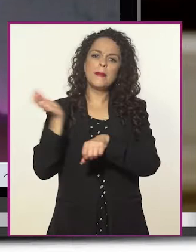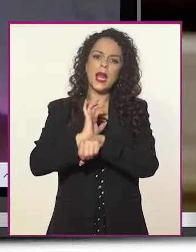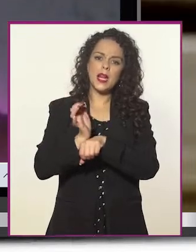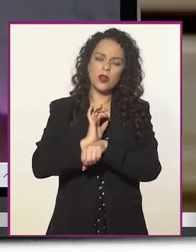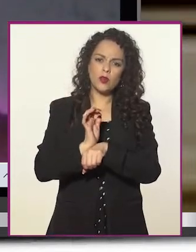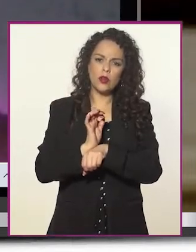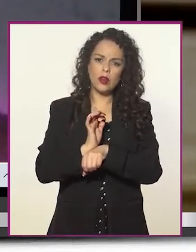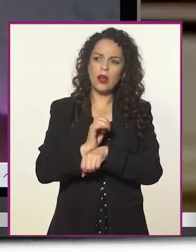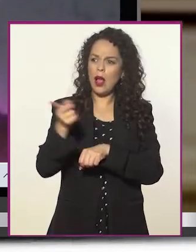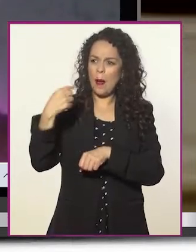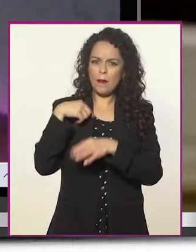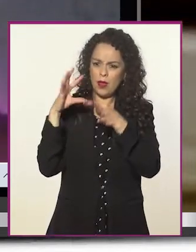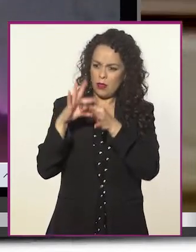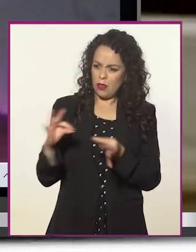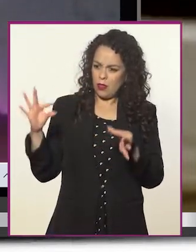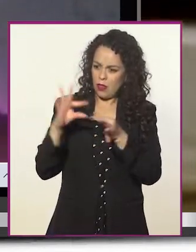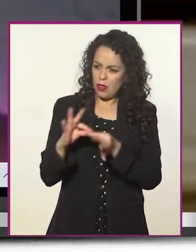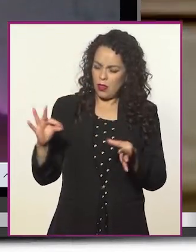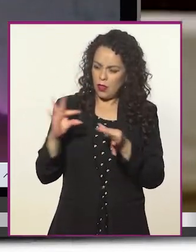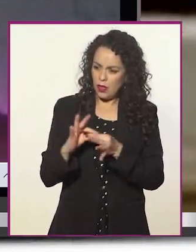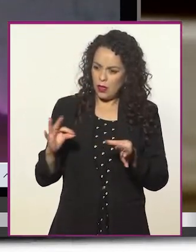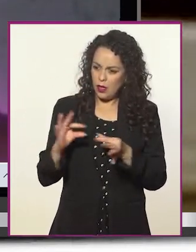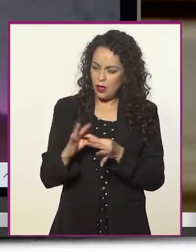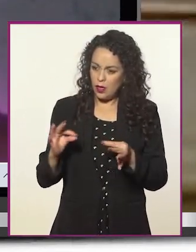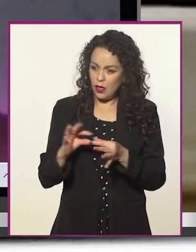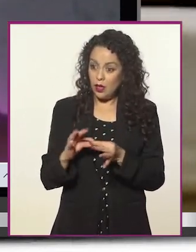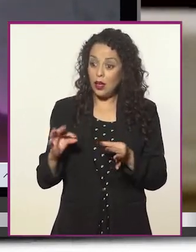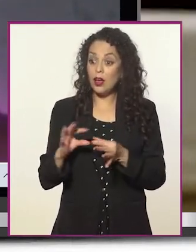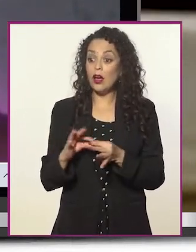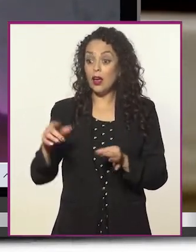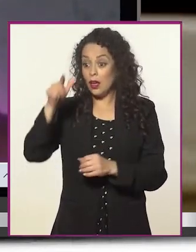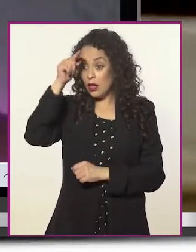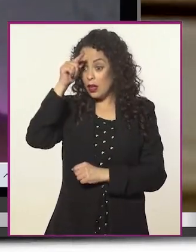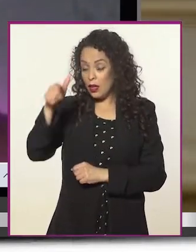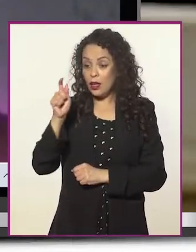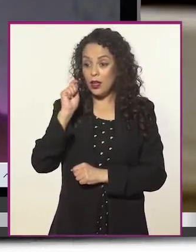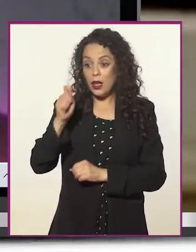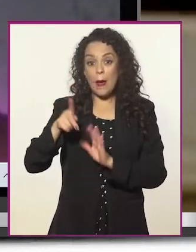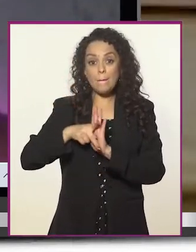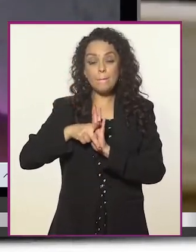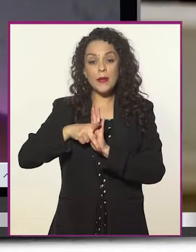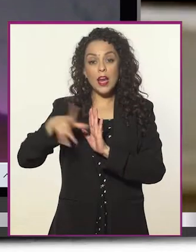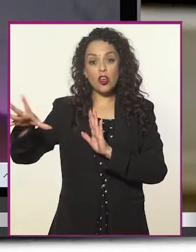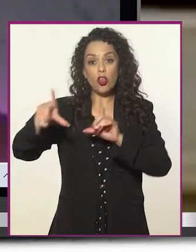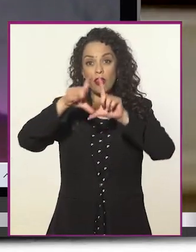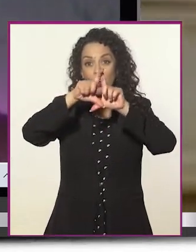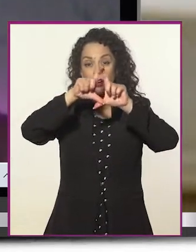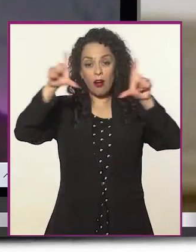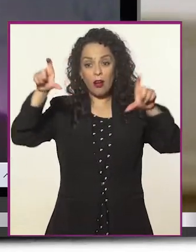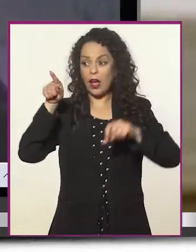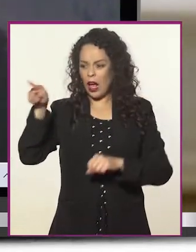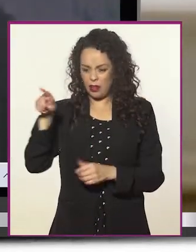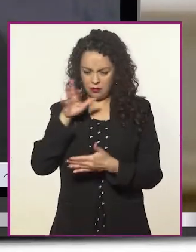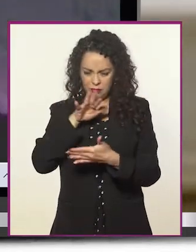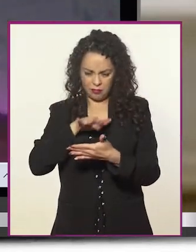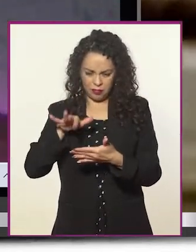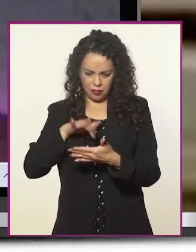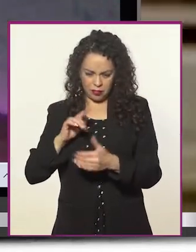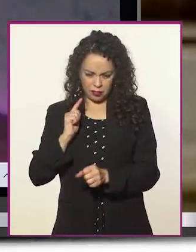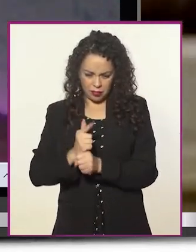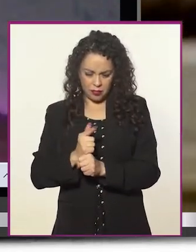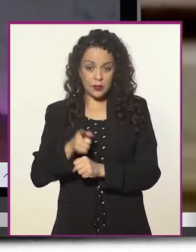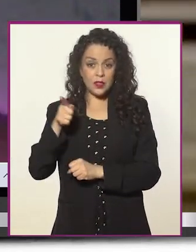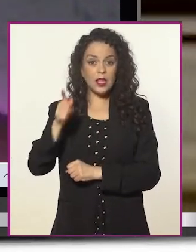película, y lo que él me cuenta es el encabezado de una nota en el periódico que él leyó, y